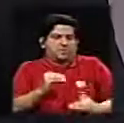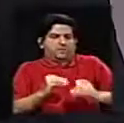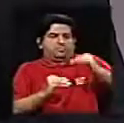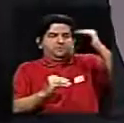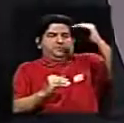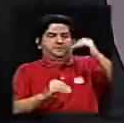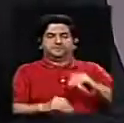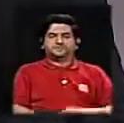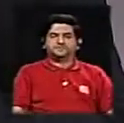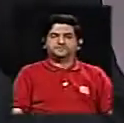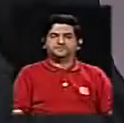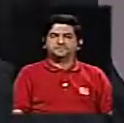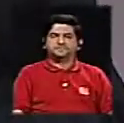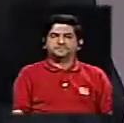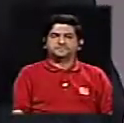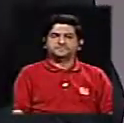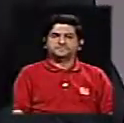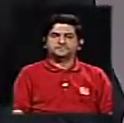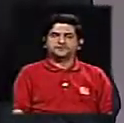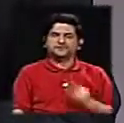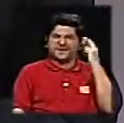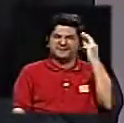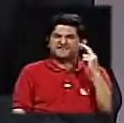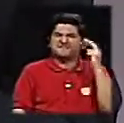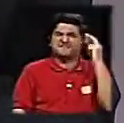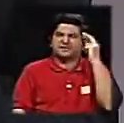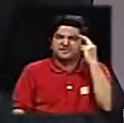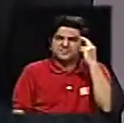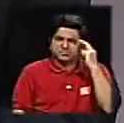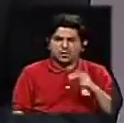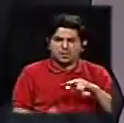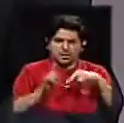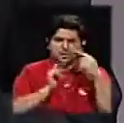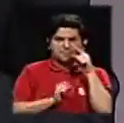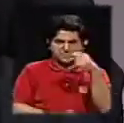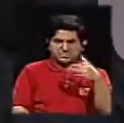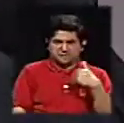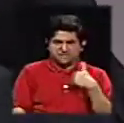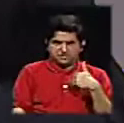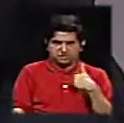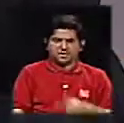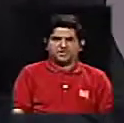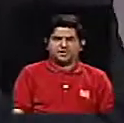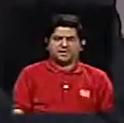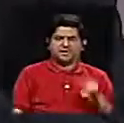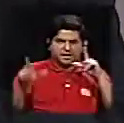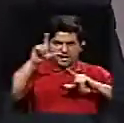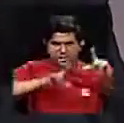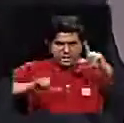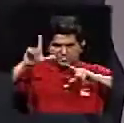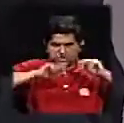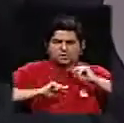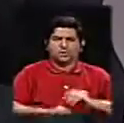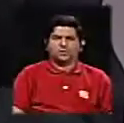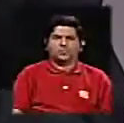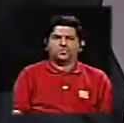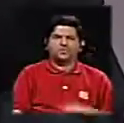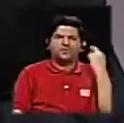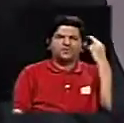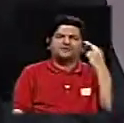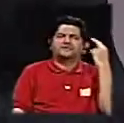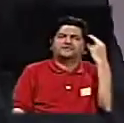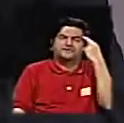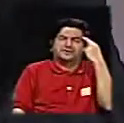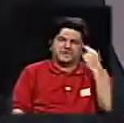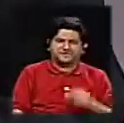altos. ¿Por qué razón, y desde la perspectiva de ustedes, de la NAME, por qué razón es